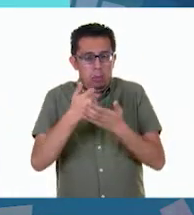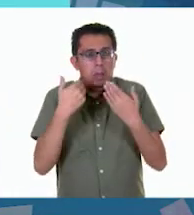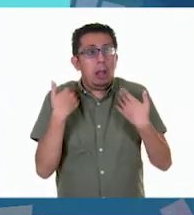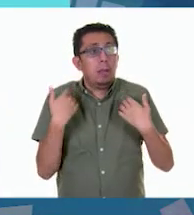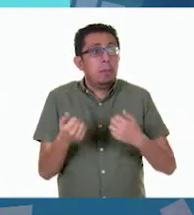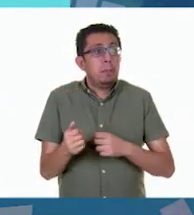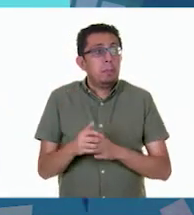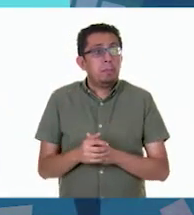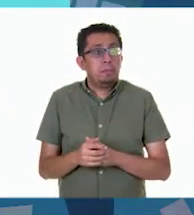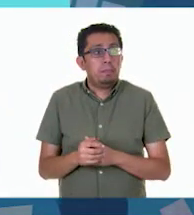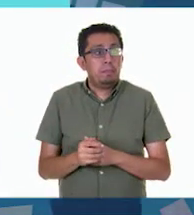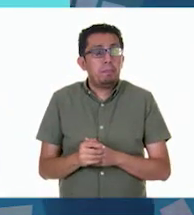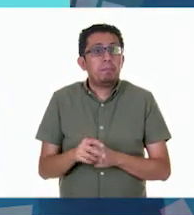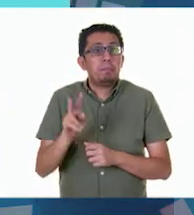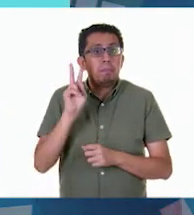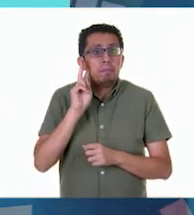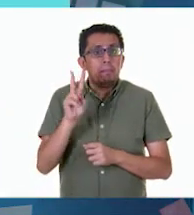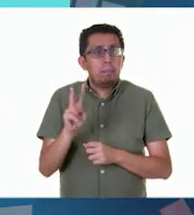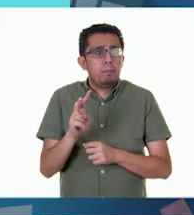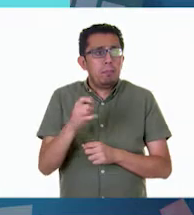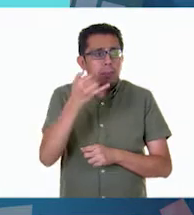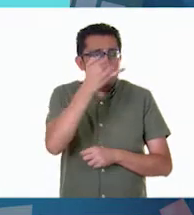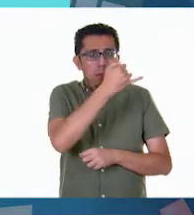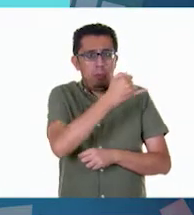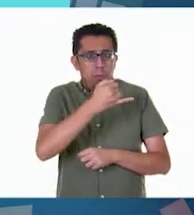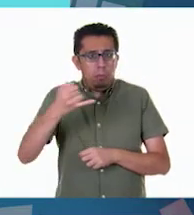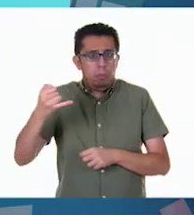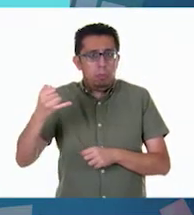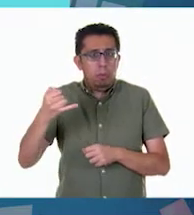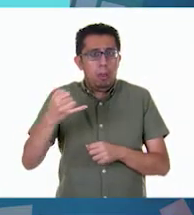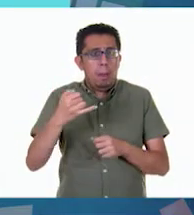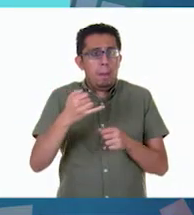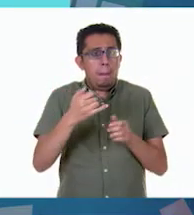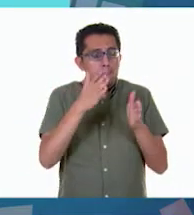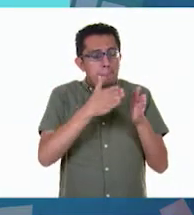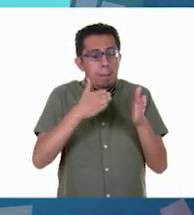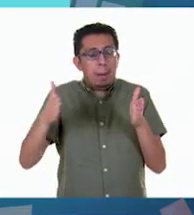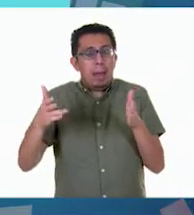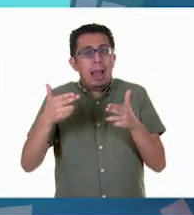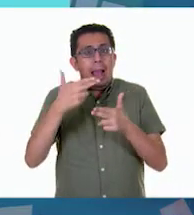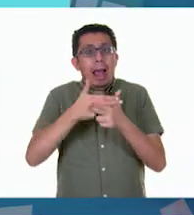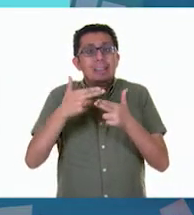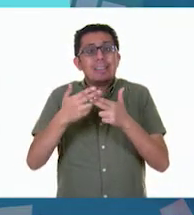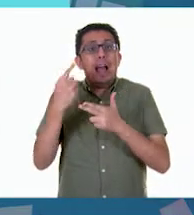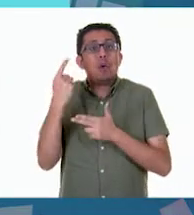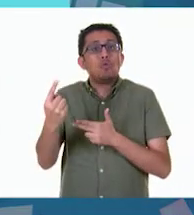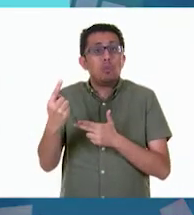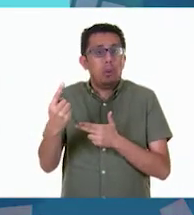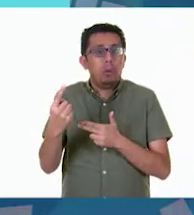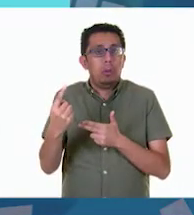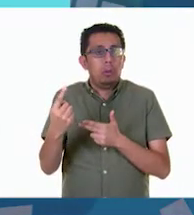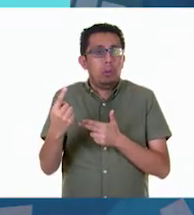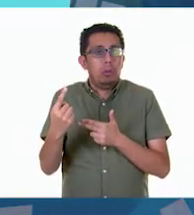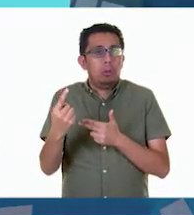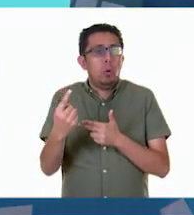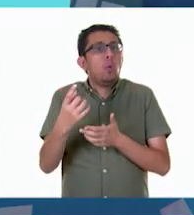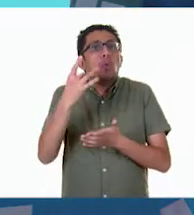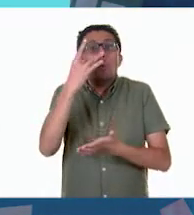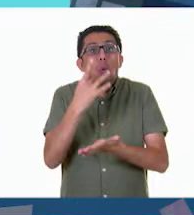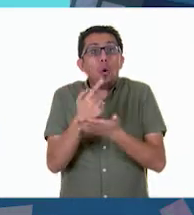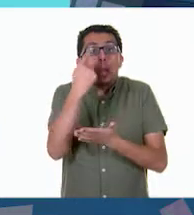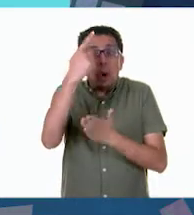observar que tenemos la recta hasta el número 1, porque solo contemplamos una